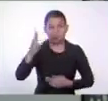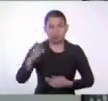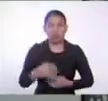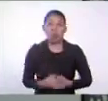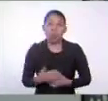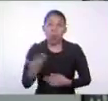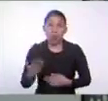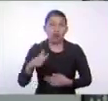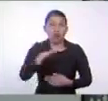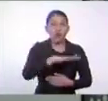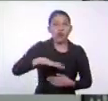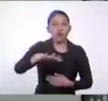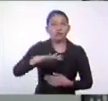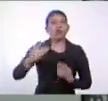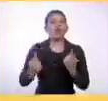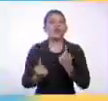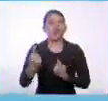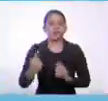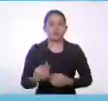de ambiente que presenta.